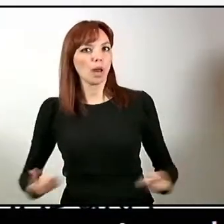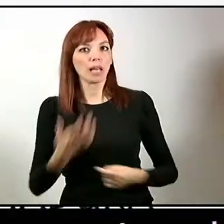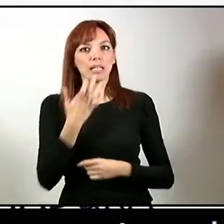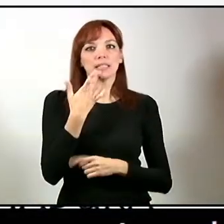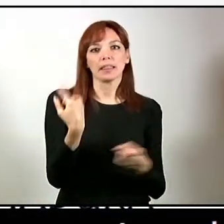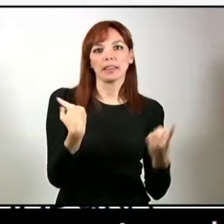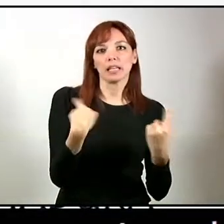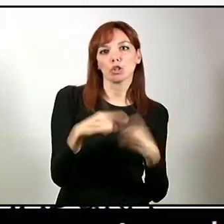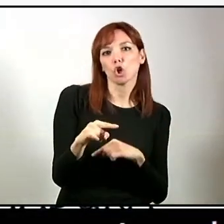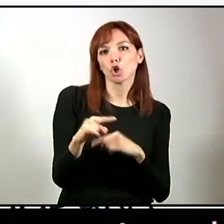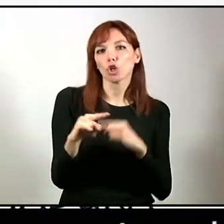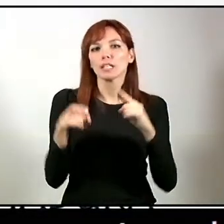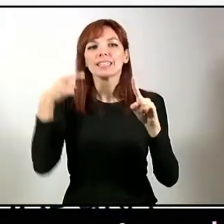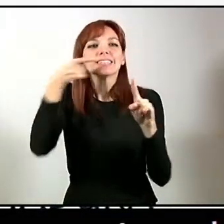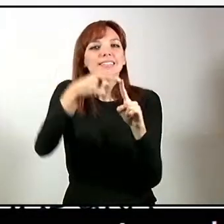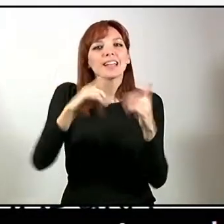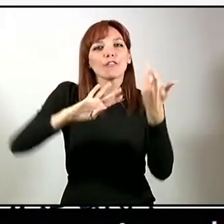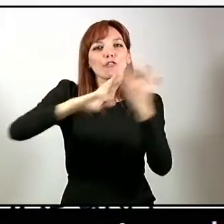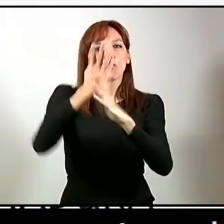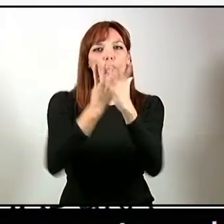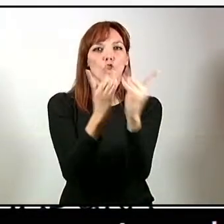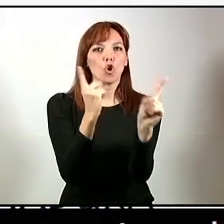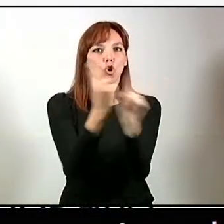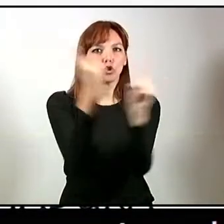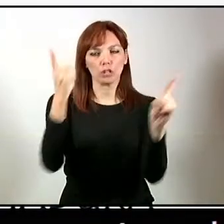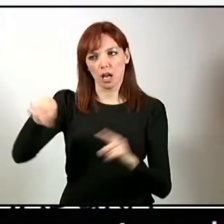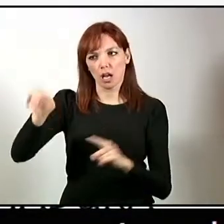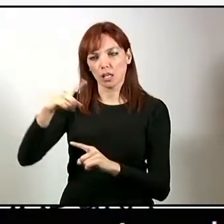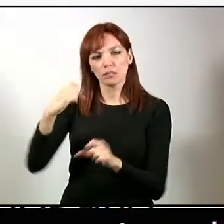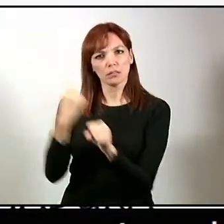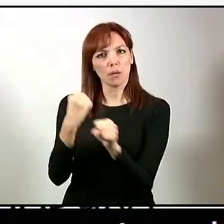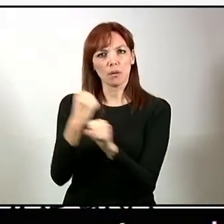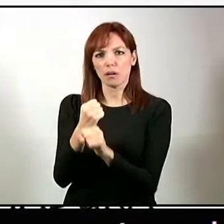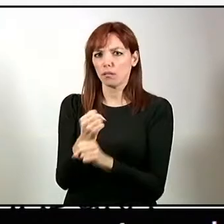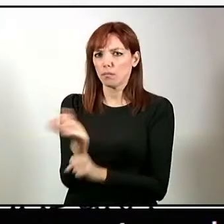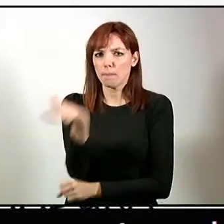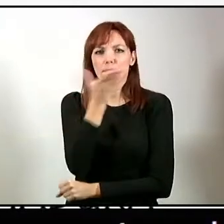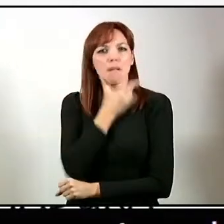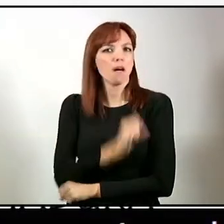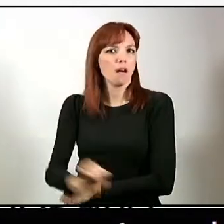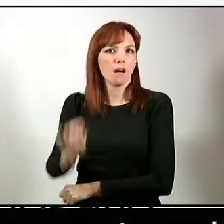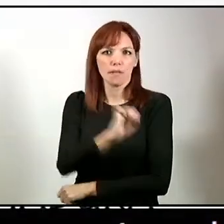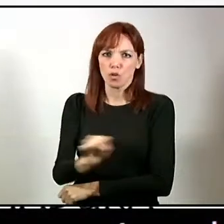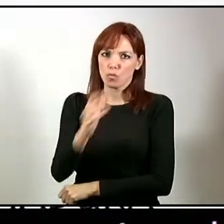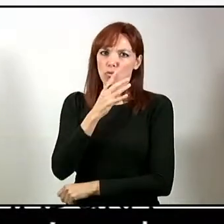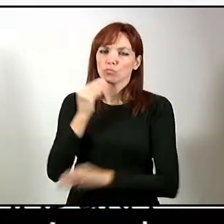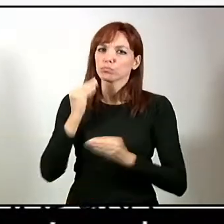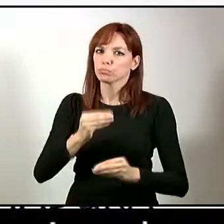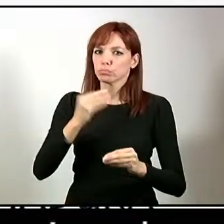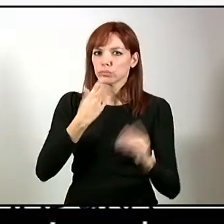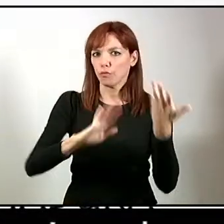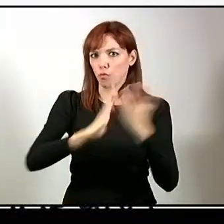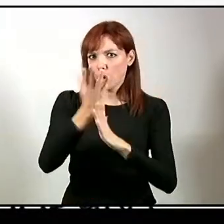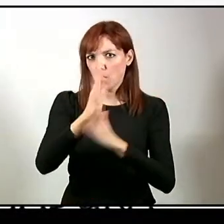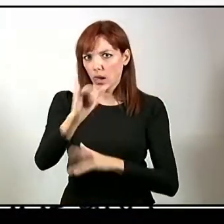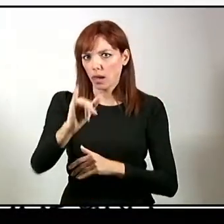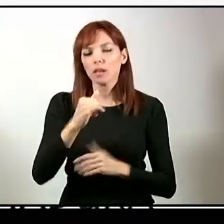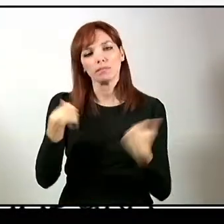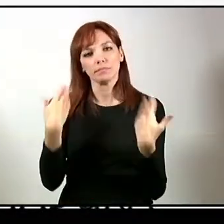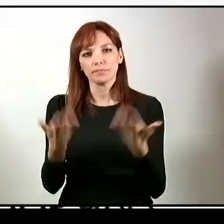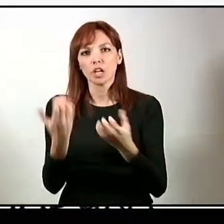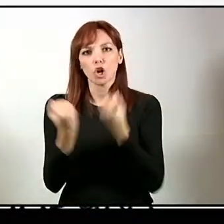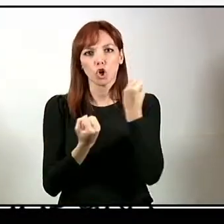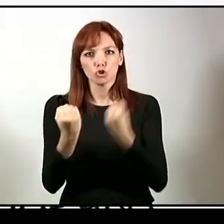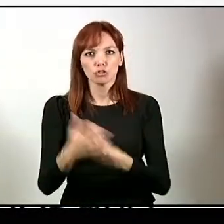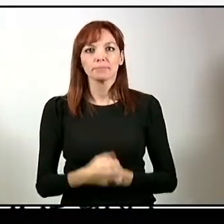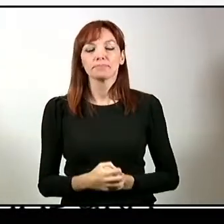de extinción de incendios y que hacen una labor encomiable durante los mismos. La Junta de Extremadura, la Consejería